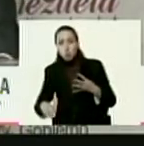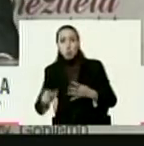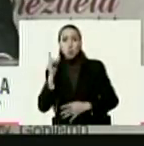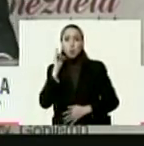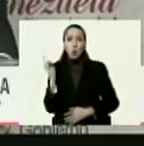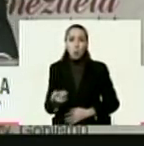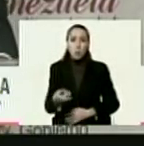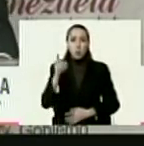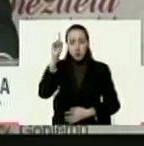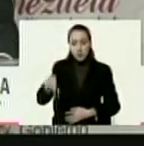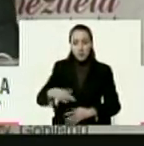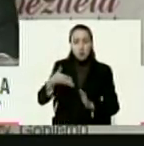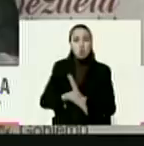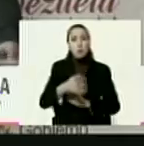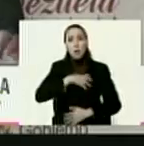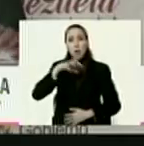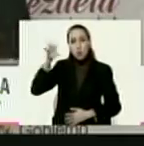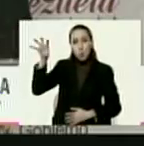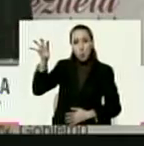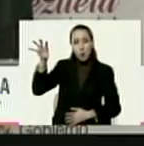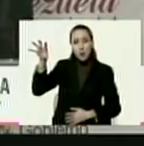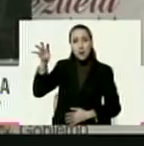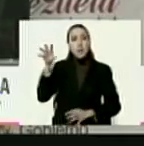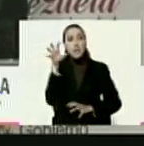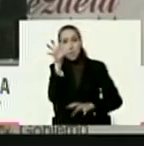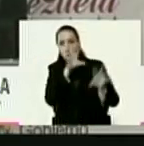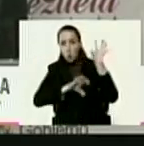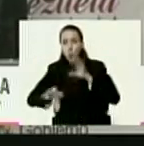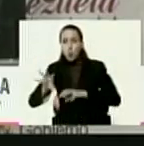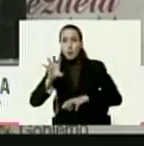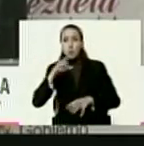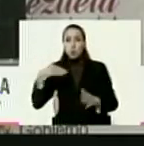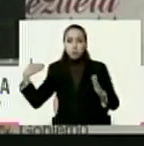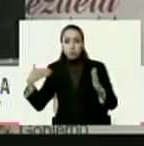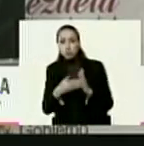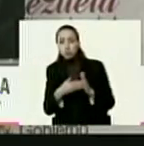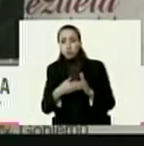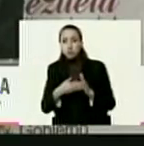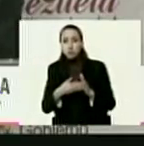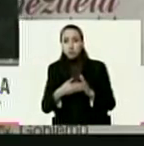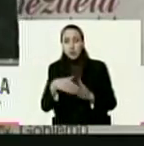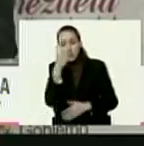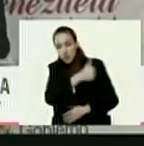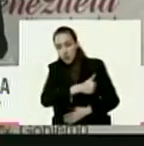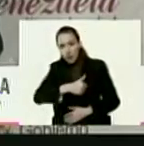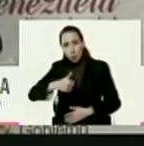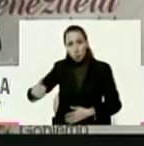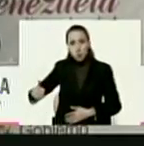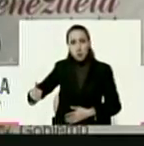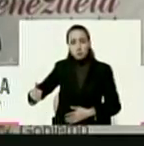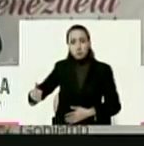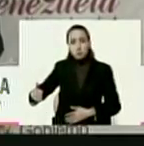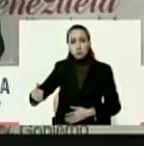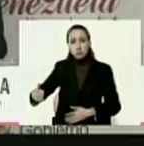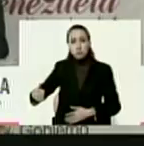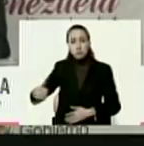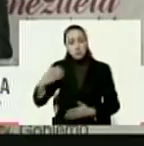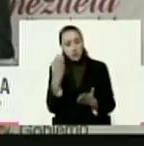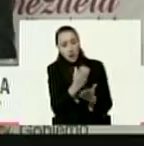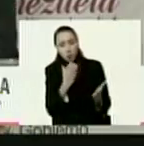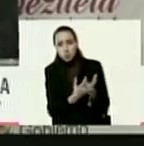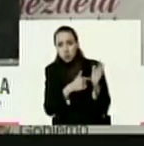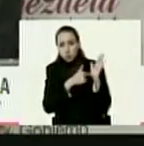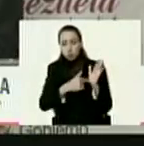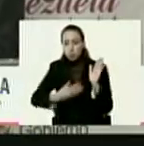soberanía, a la autodeterminación, violentando cada una de las letras que contiene esta constitución